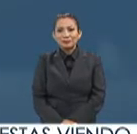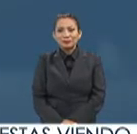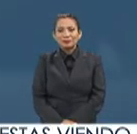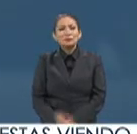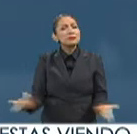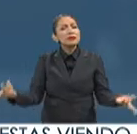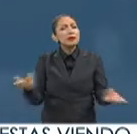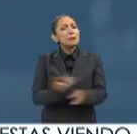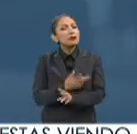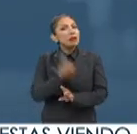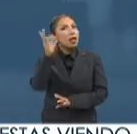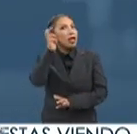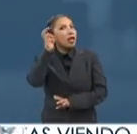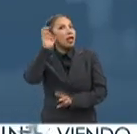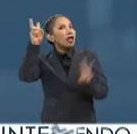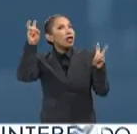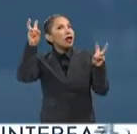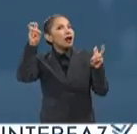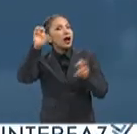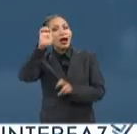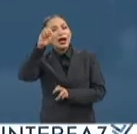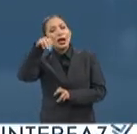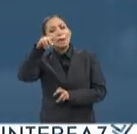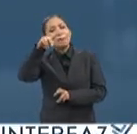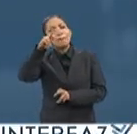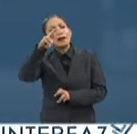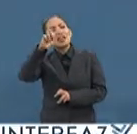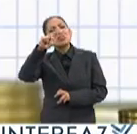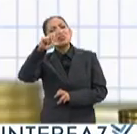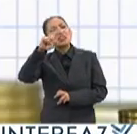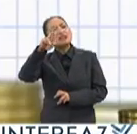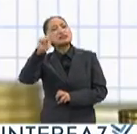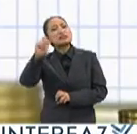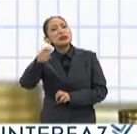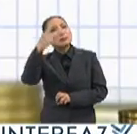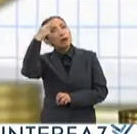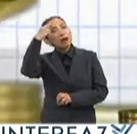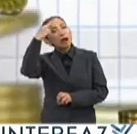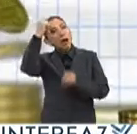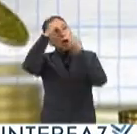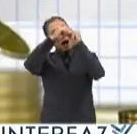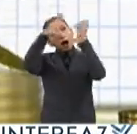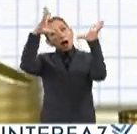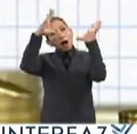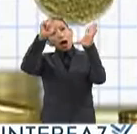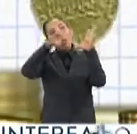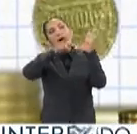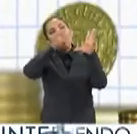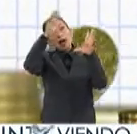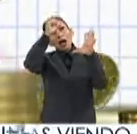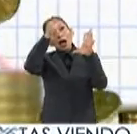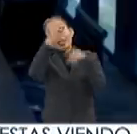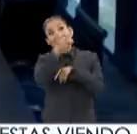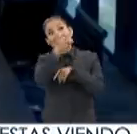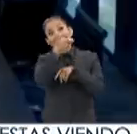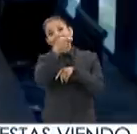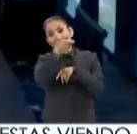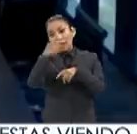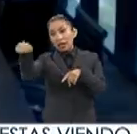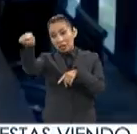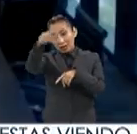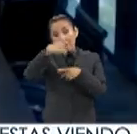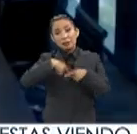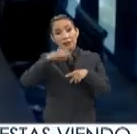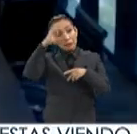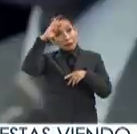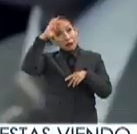¿Qué ocurre cuando se escucha la palabra emprender? Seguramente lo primero que se viene a la mente es el concepto dinero. Varias son las